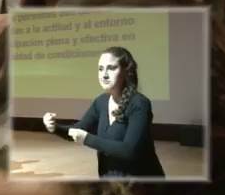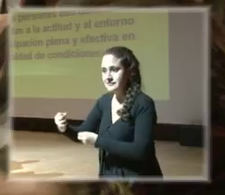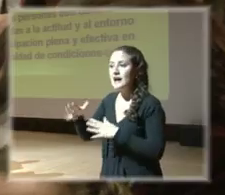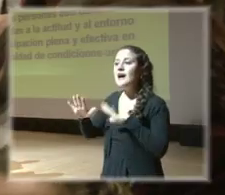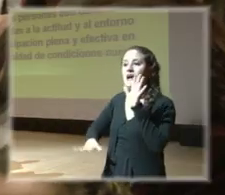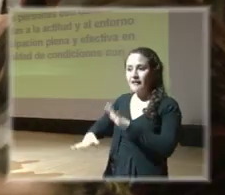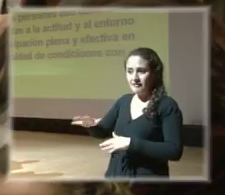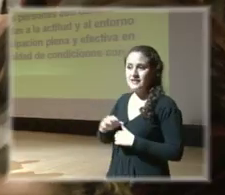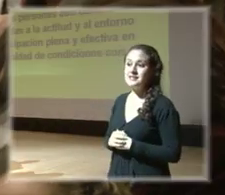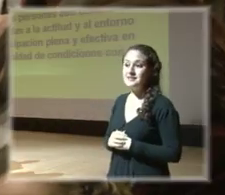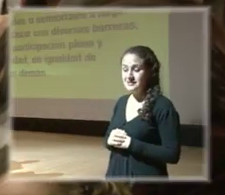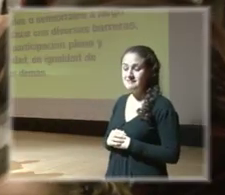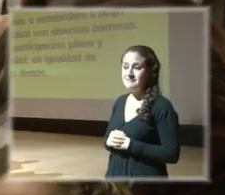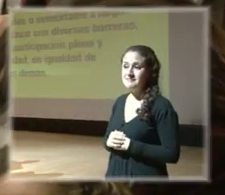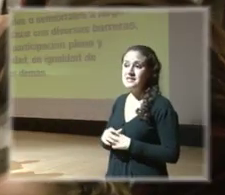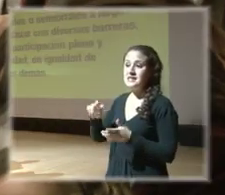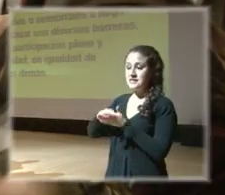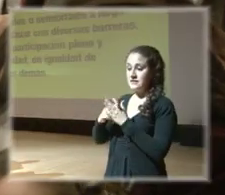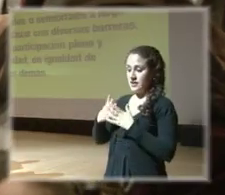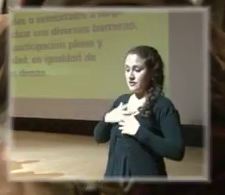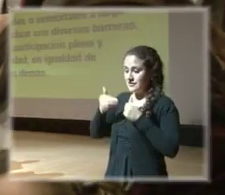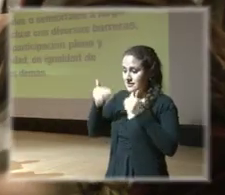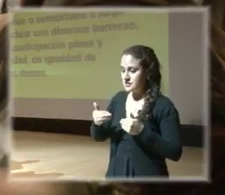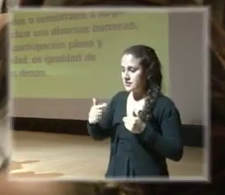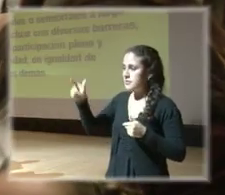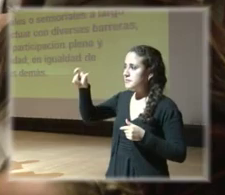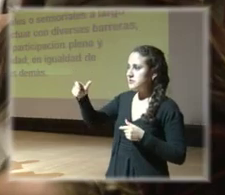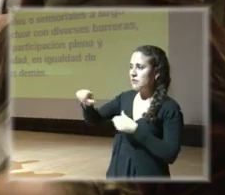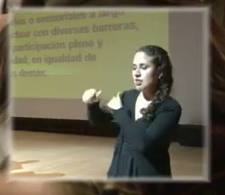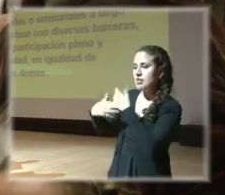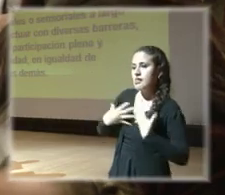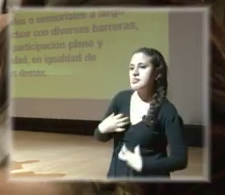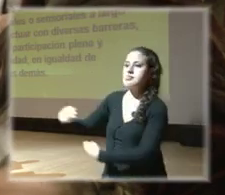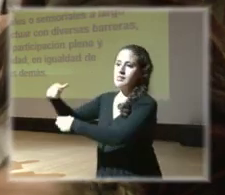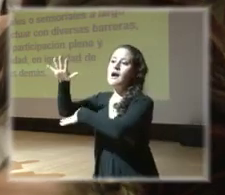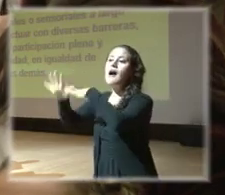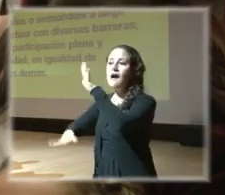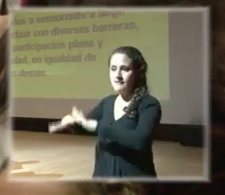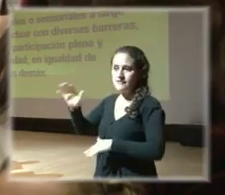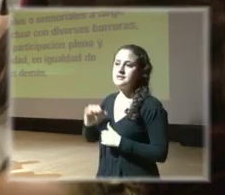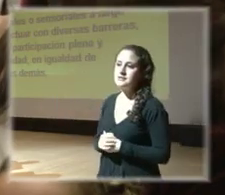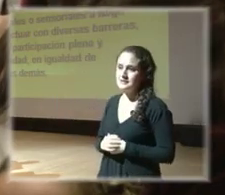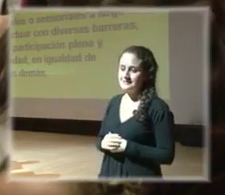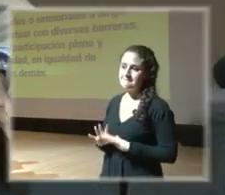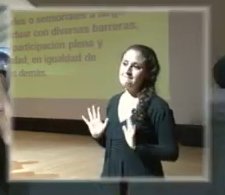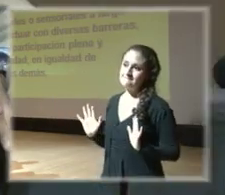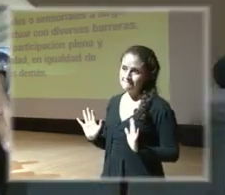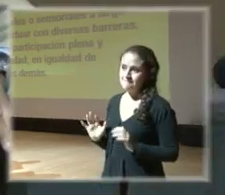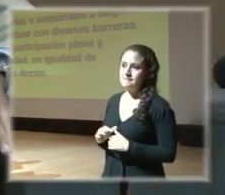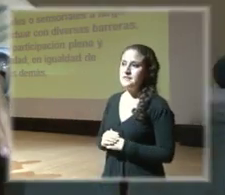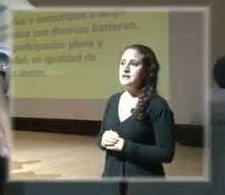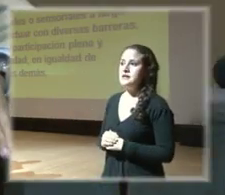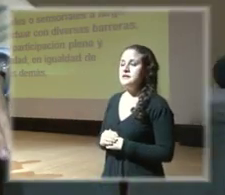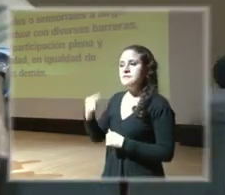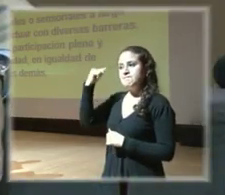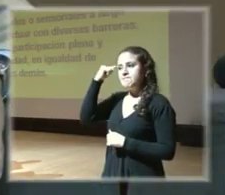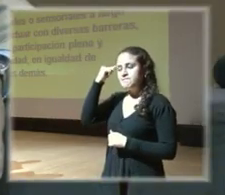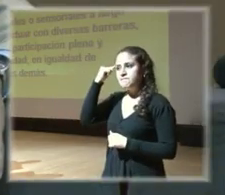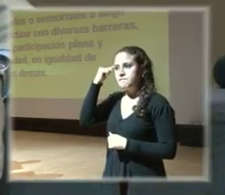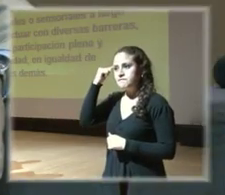simplemente la persona se le puede desposeer, ¿no?, de los bienes. Y bueno, si pensamos en que es un tipo